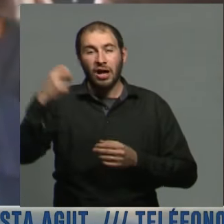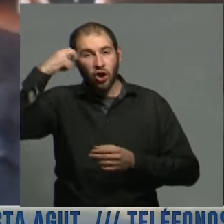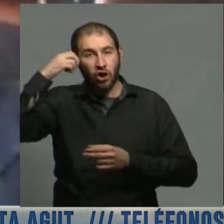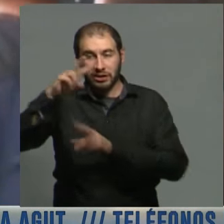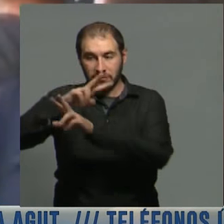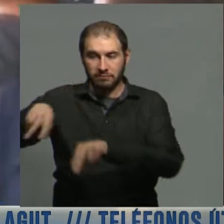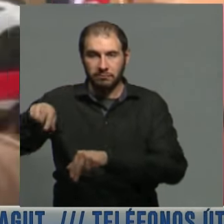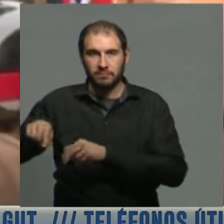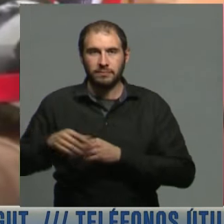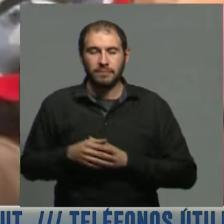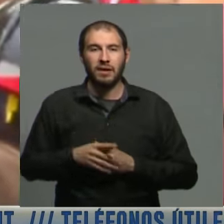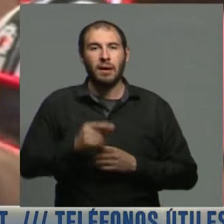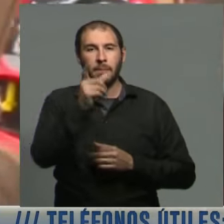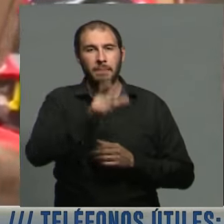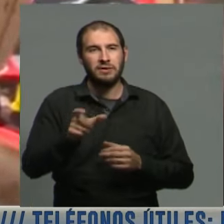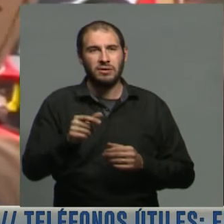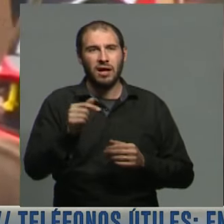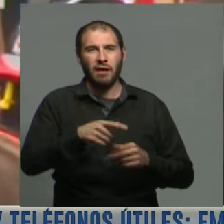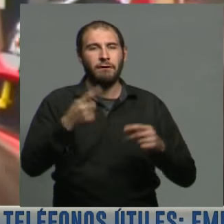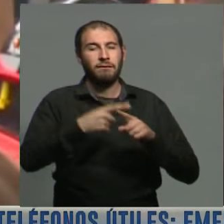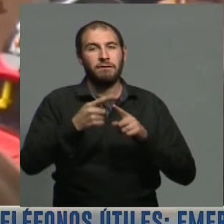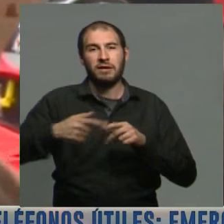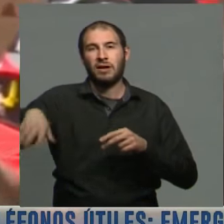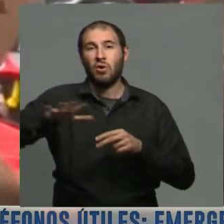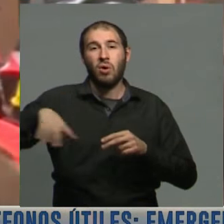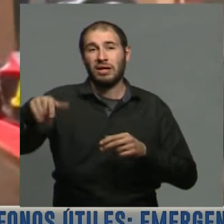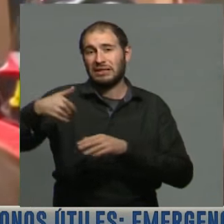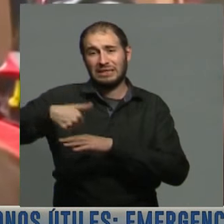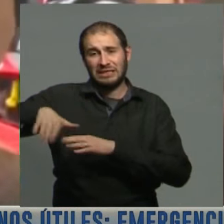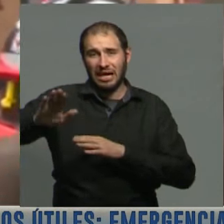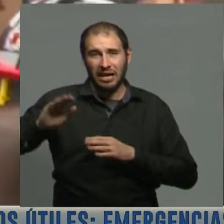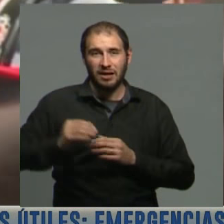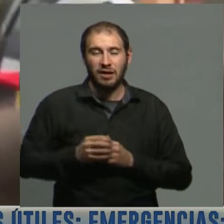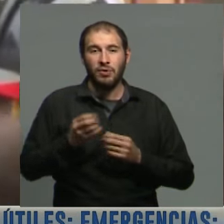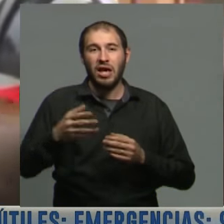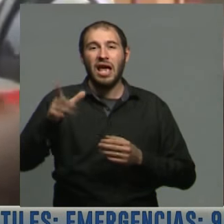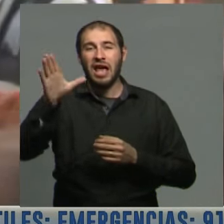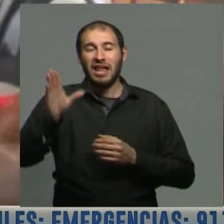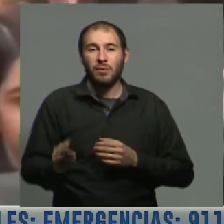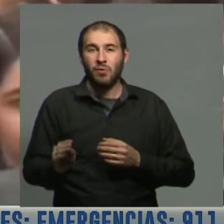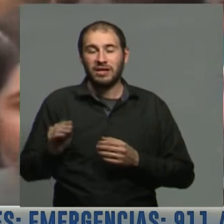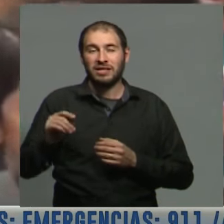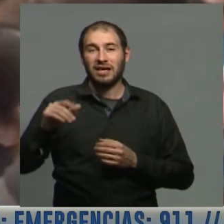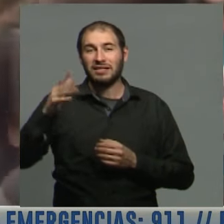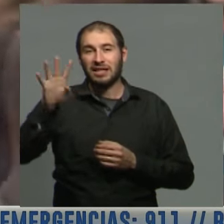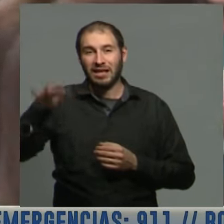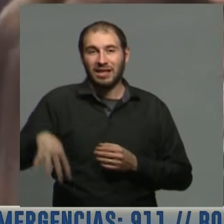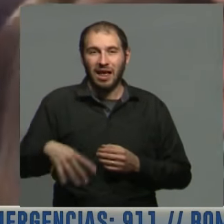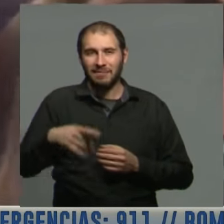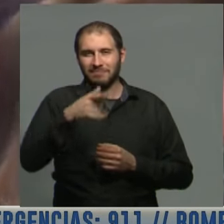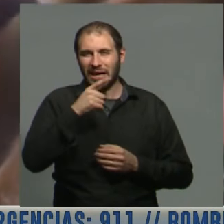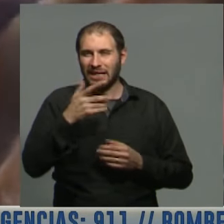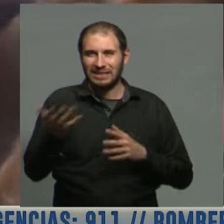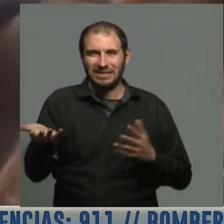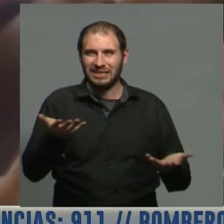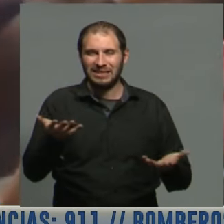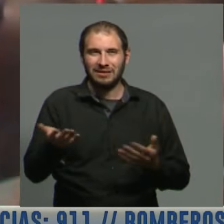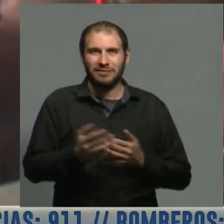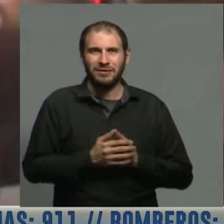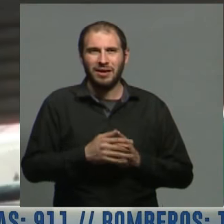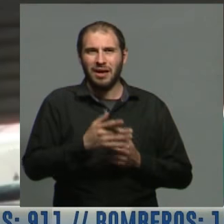Cataluña, había gente que continuaba festejando en la plaça Sant Jaume pues la República Catalana. Parece un poco como